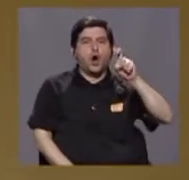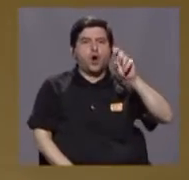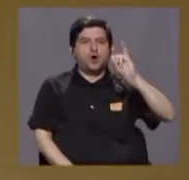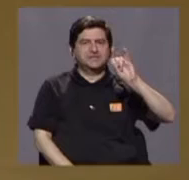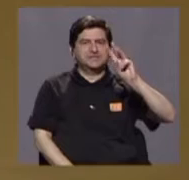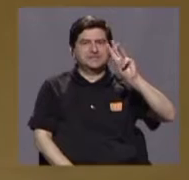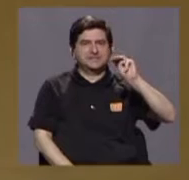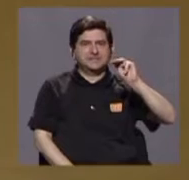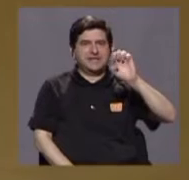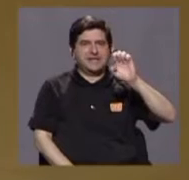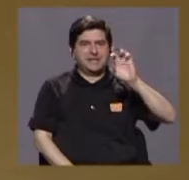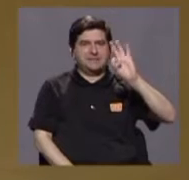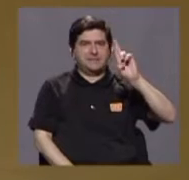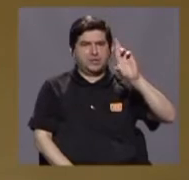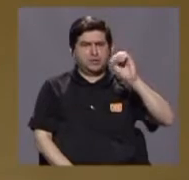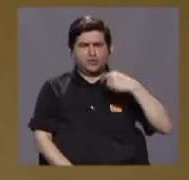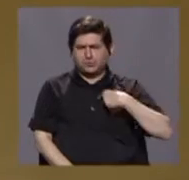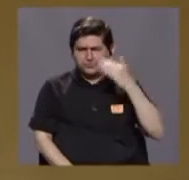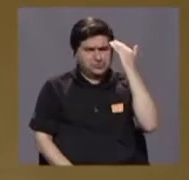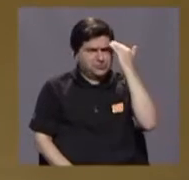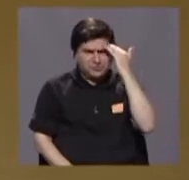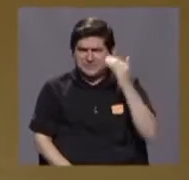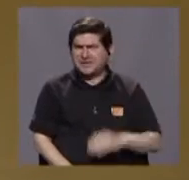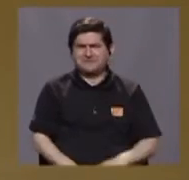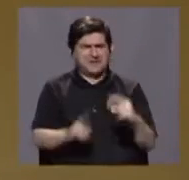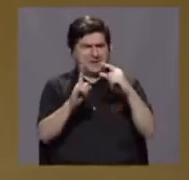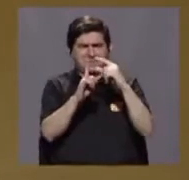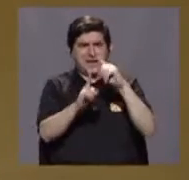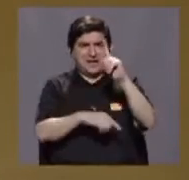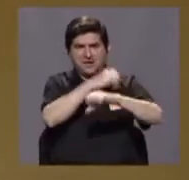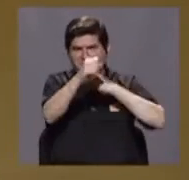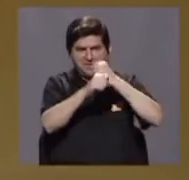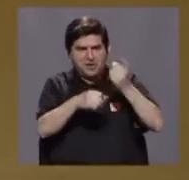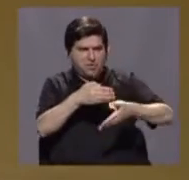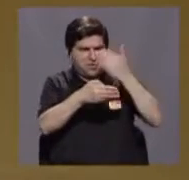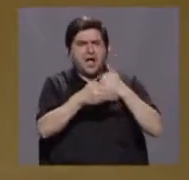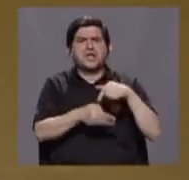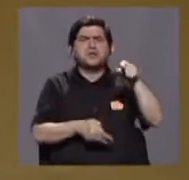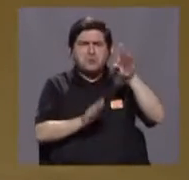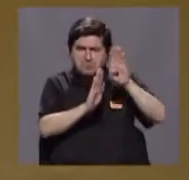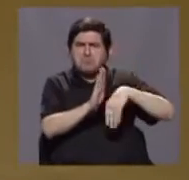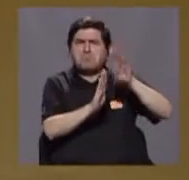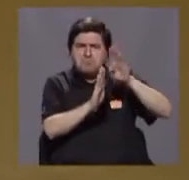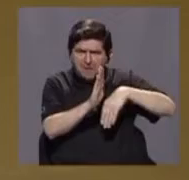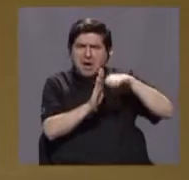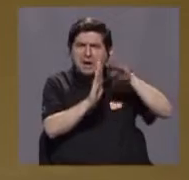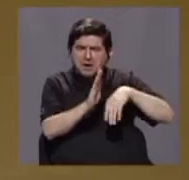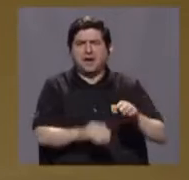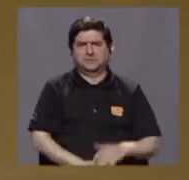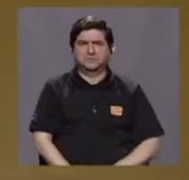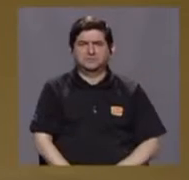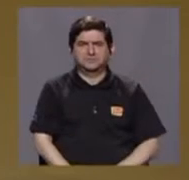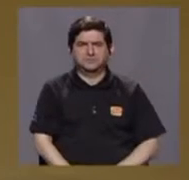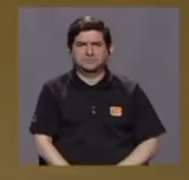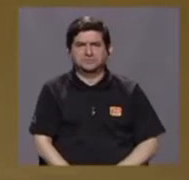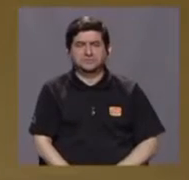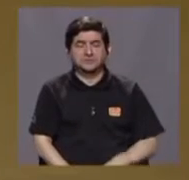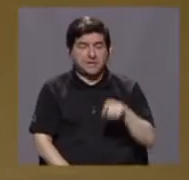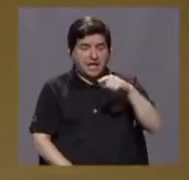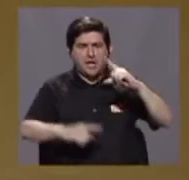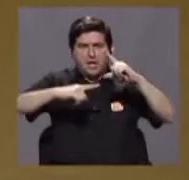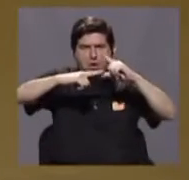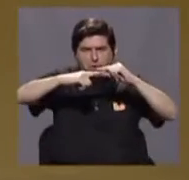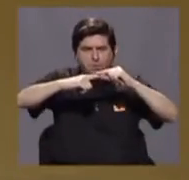que la palabra ni siquiera la conocía hace un año. Son relativamente baratos, y dado que la lectura